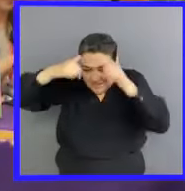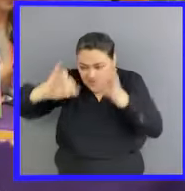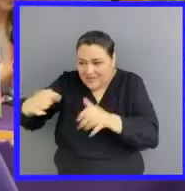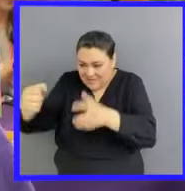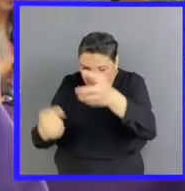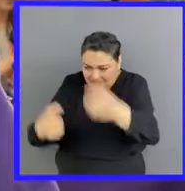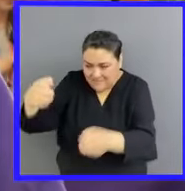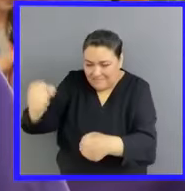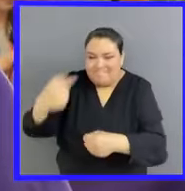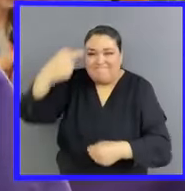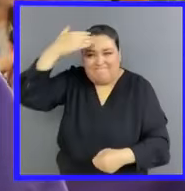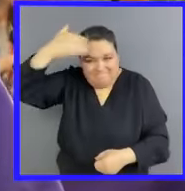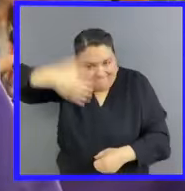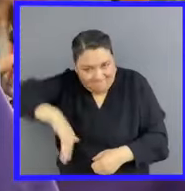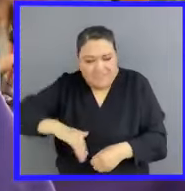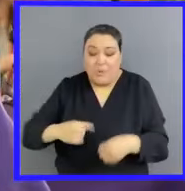Y